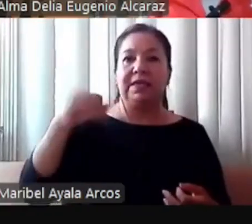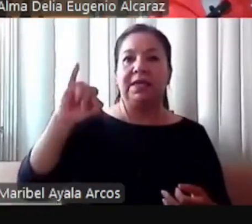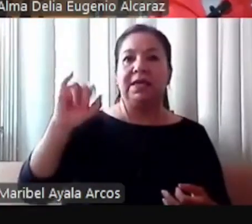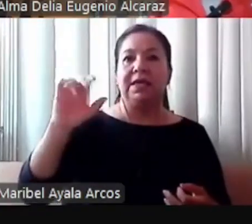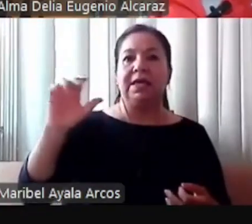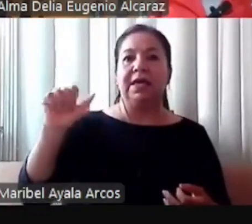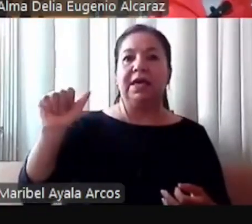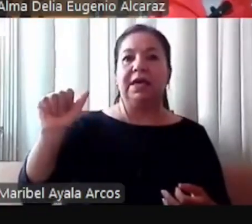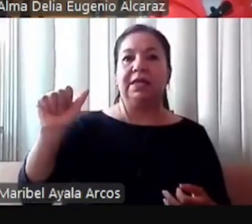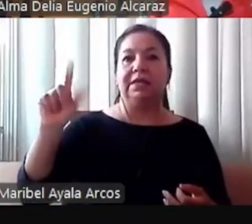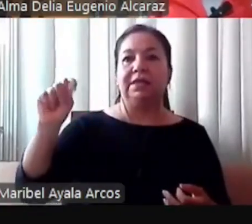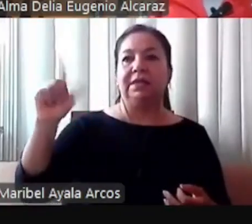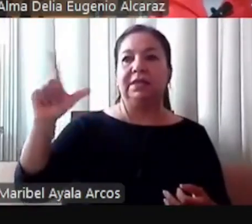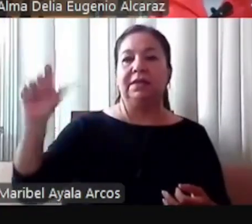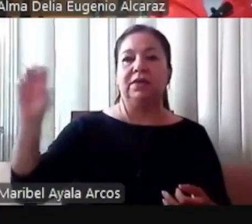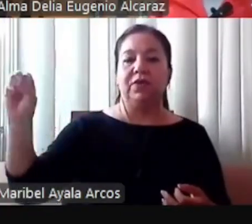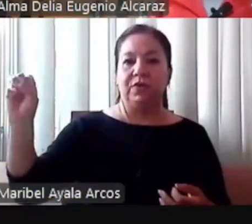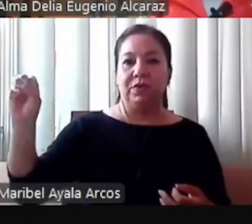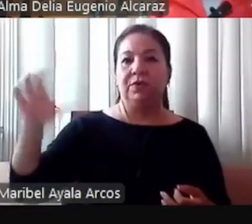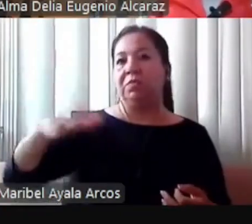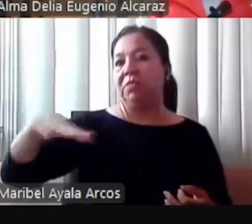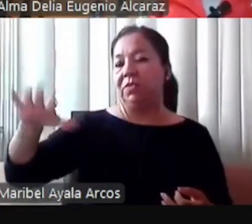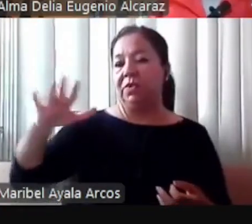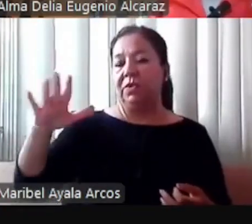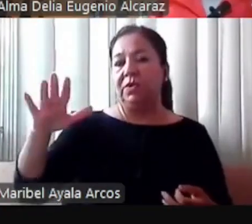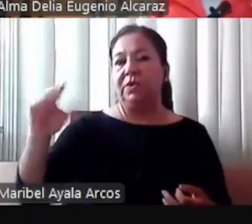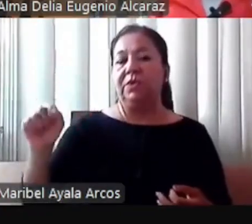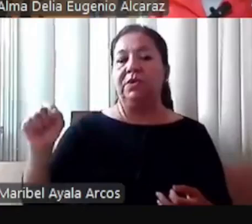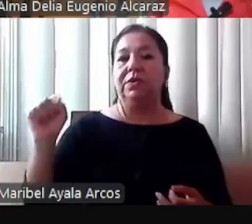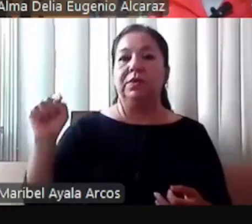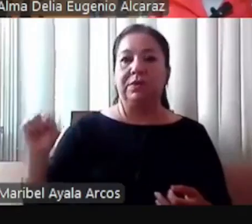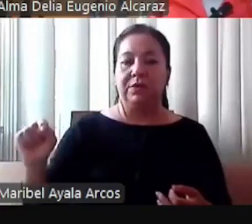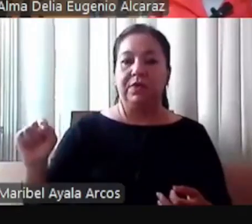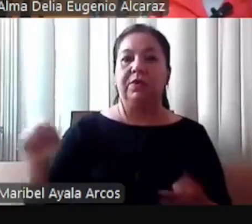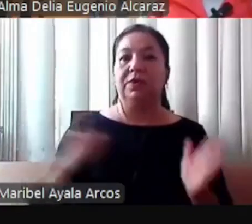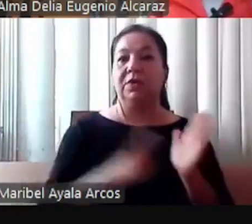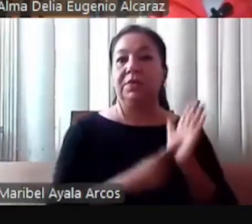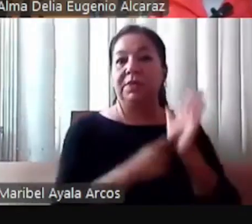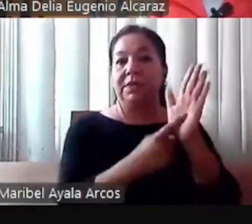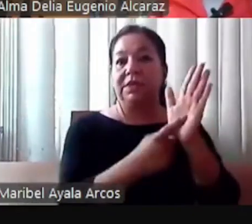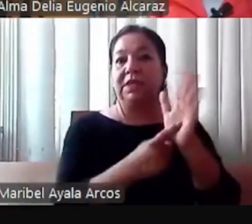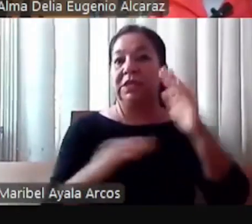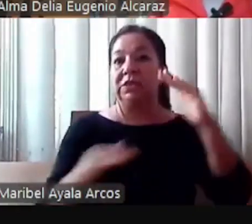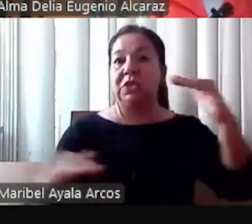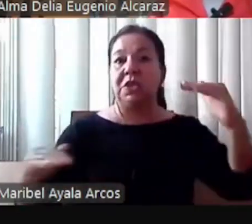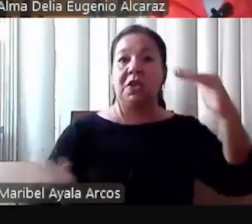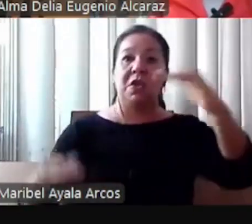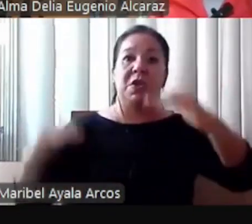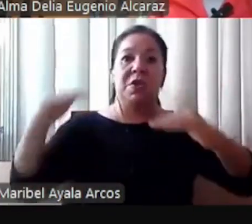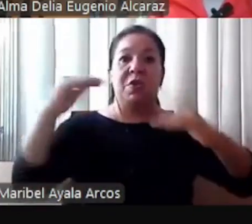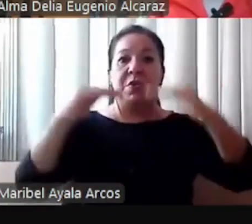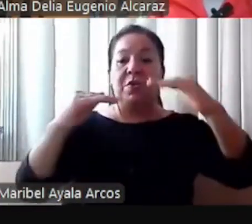6 de junio, consistente en la indebida asignación del género en la regiduría de representación proporcional del partido